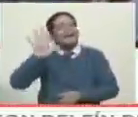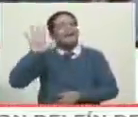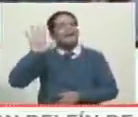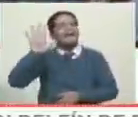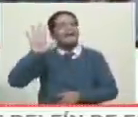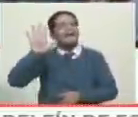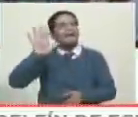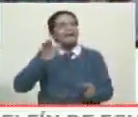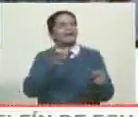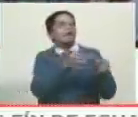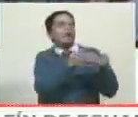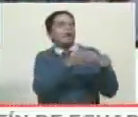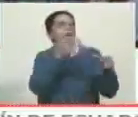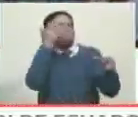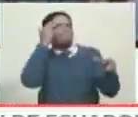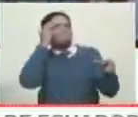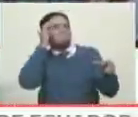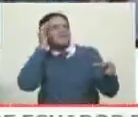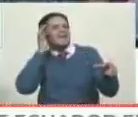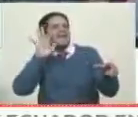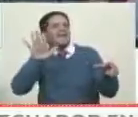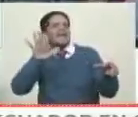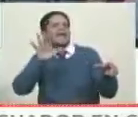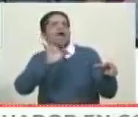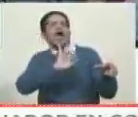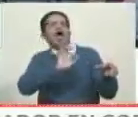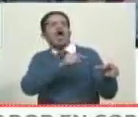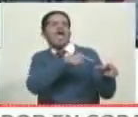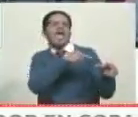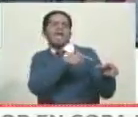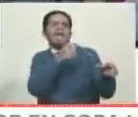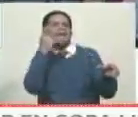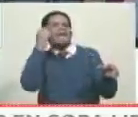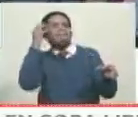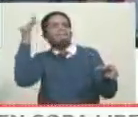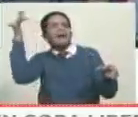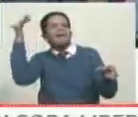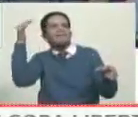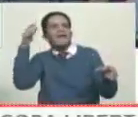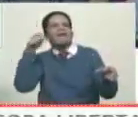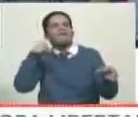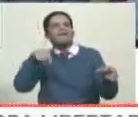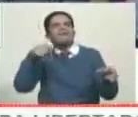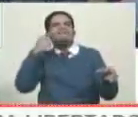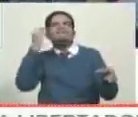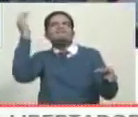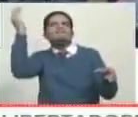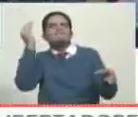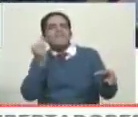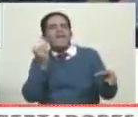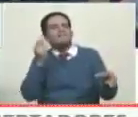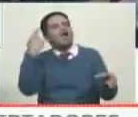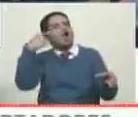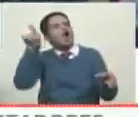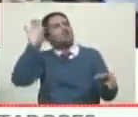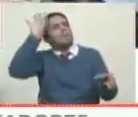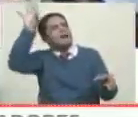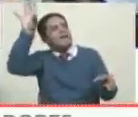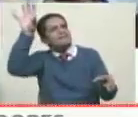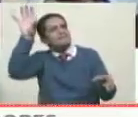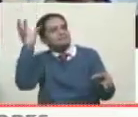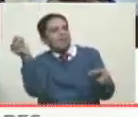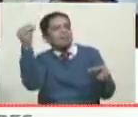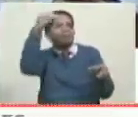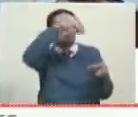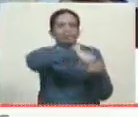derecha creo se imagina que aquí van a venir ejércitos extranjeros y van